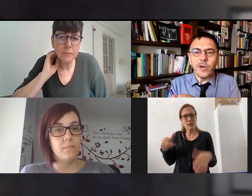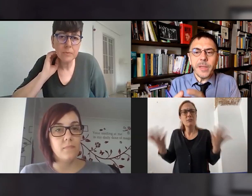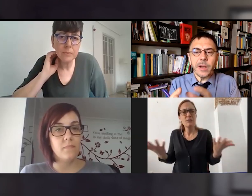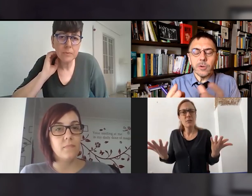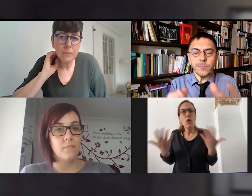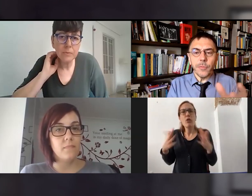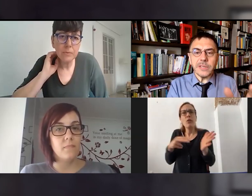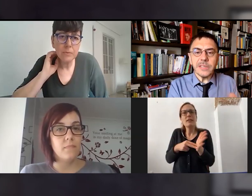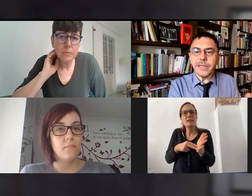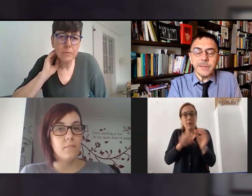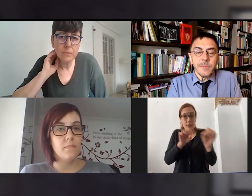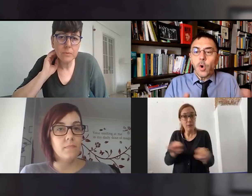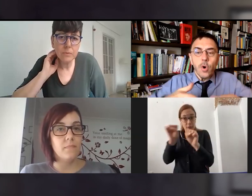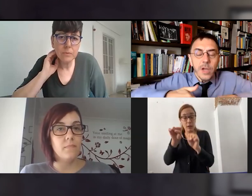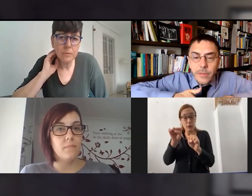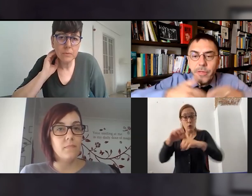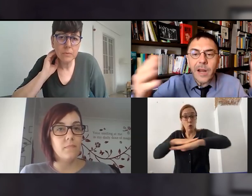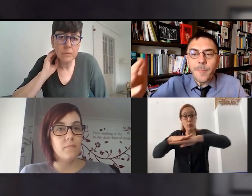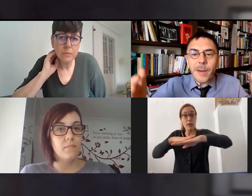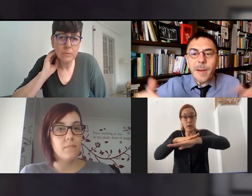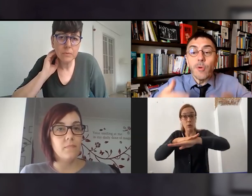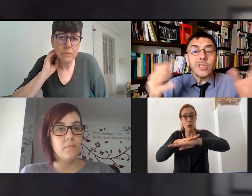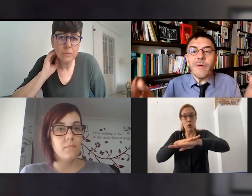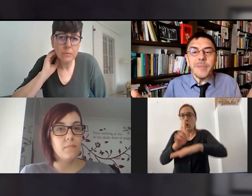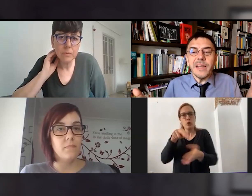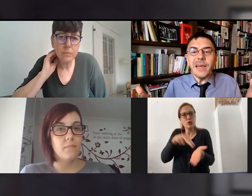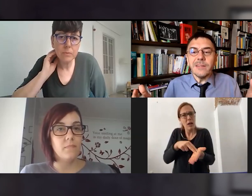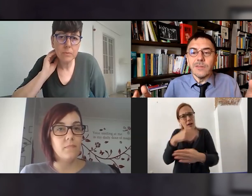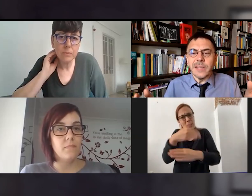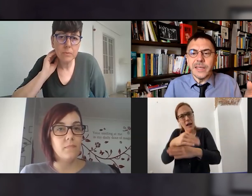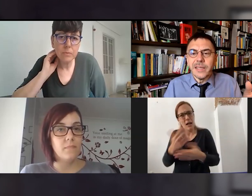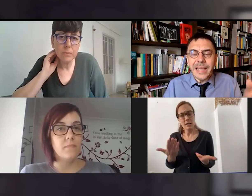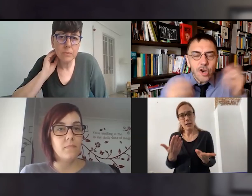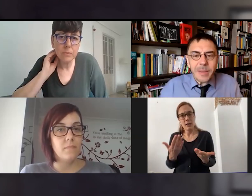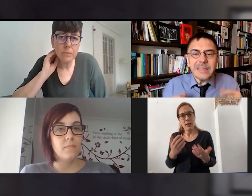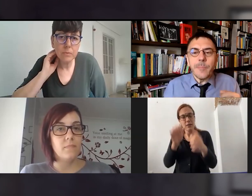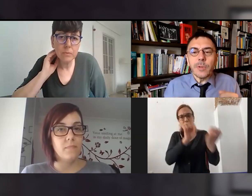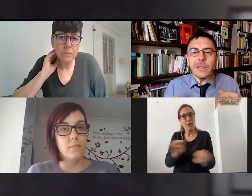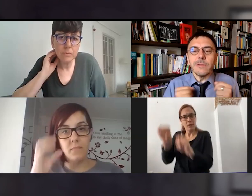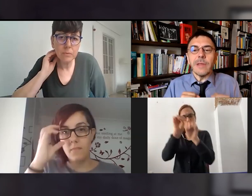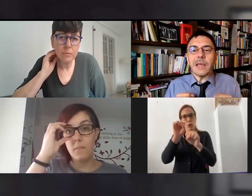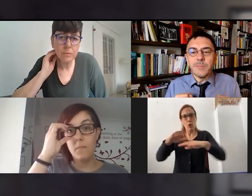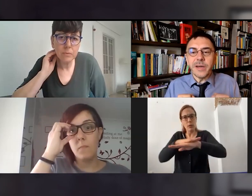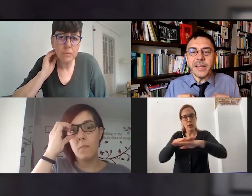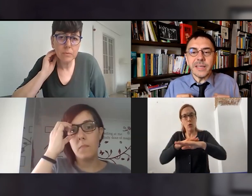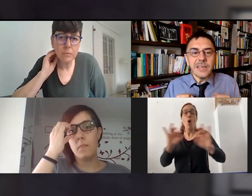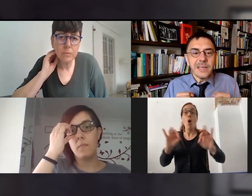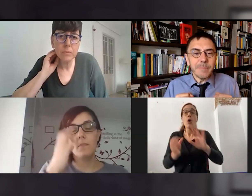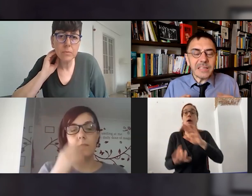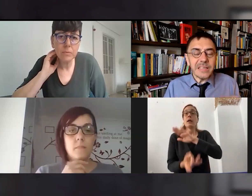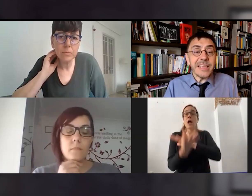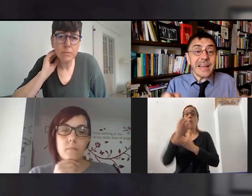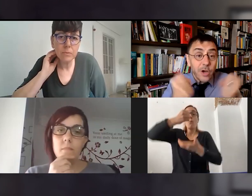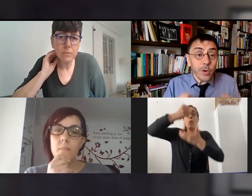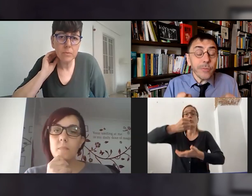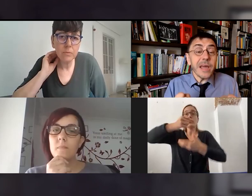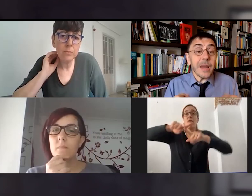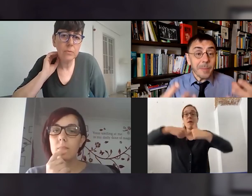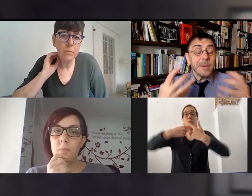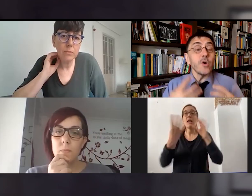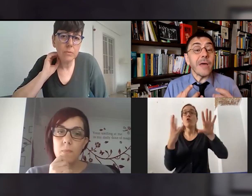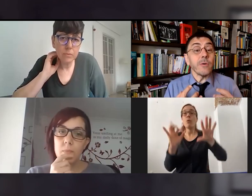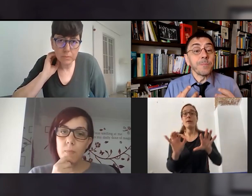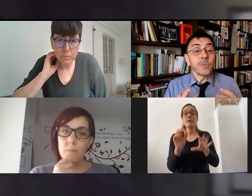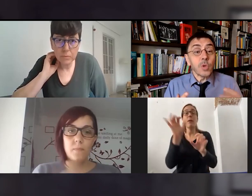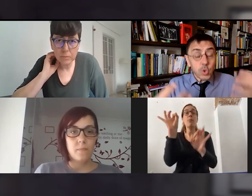ese gobierno. Entonces, hicieron el programa Bolsa Familia, donde el 90% de las mujeres brasileñas reconocían